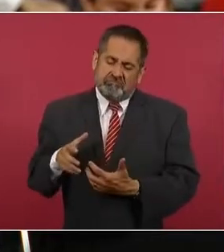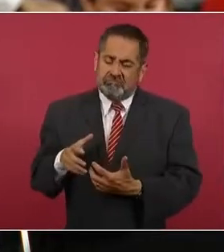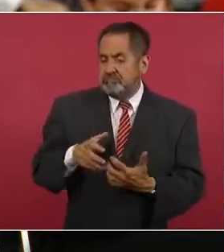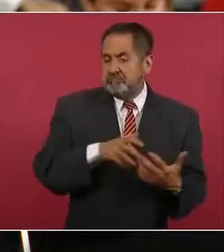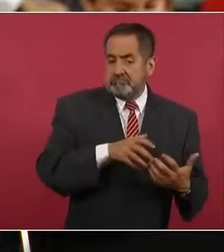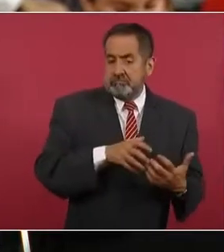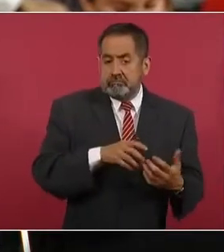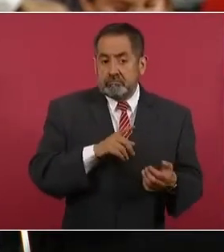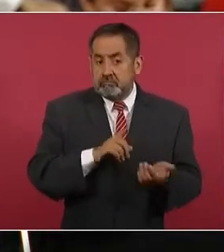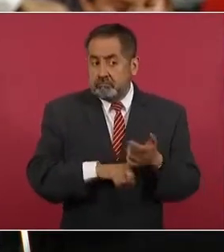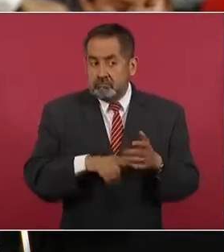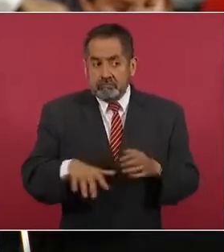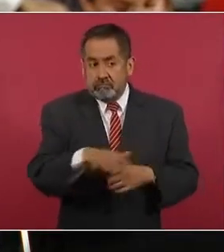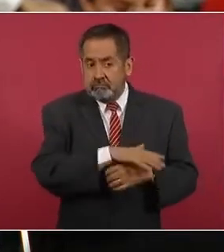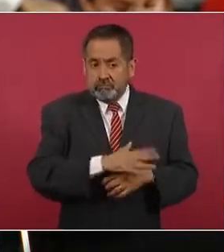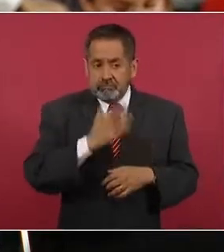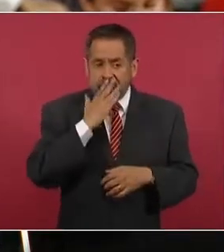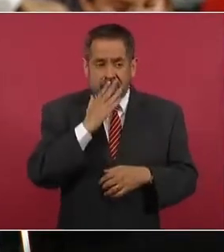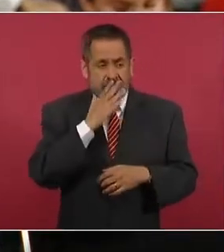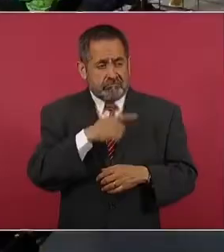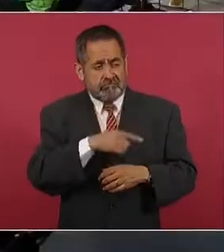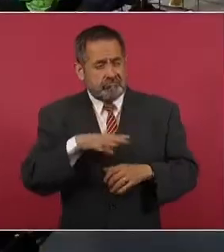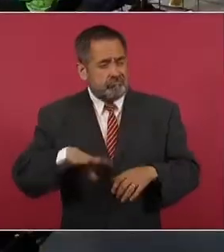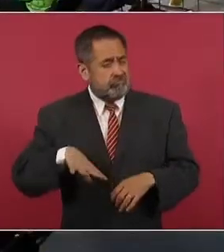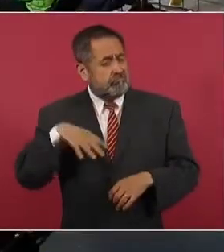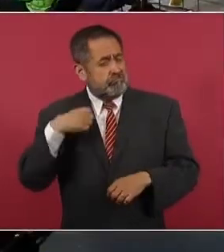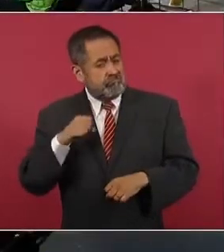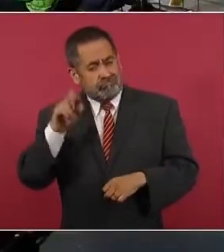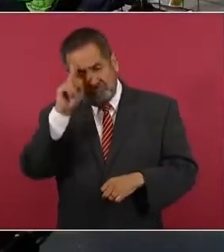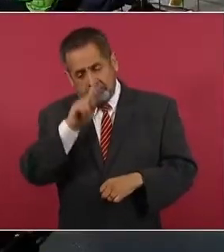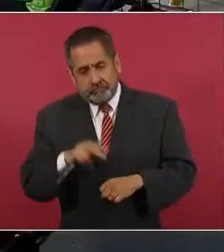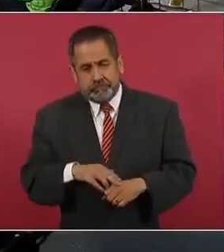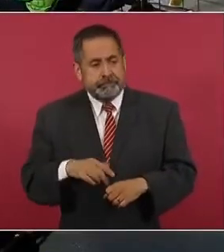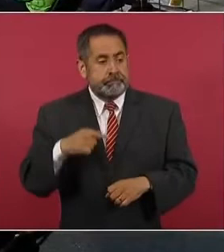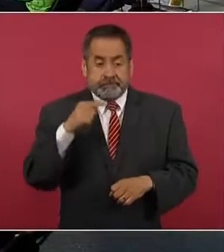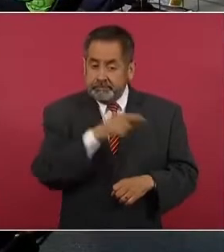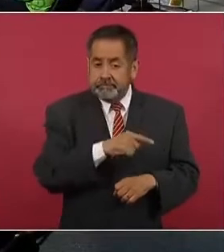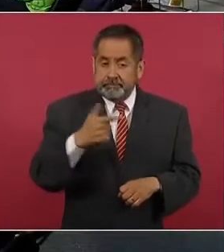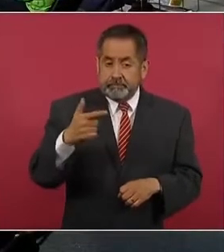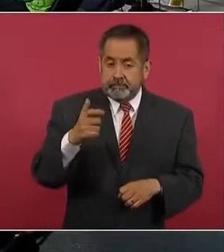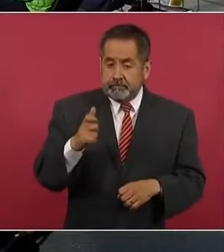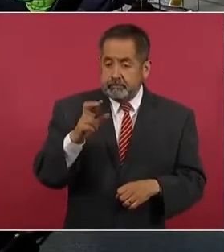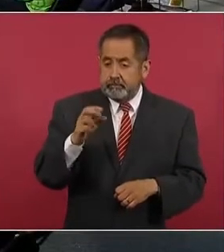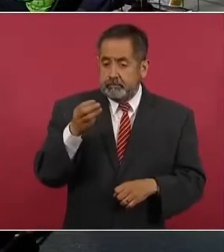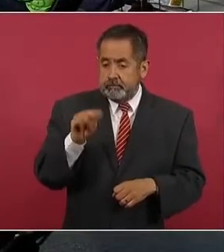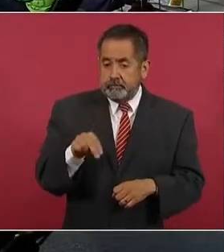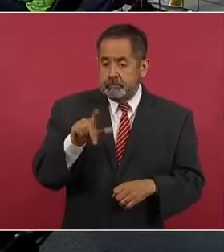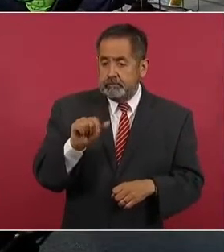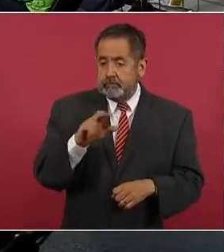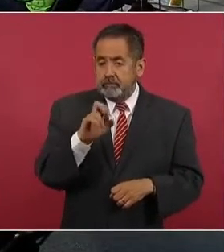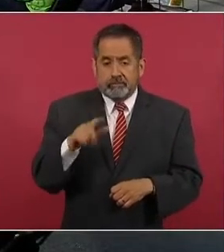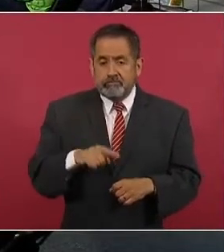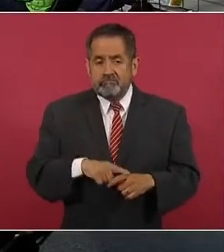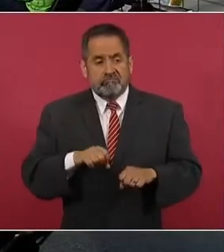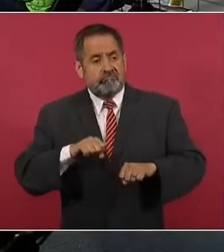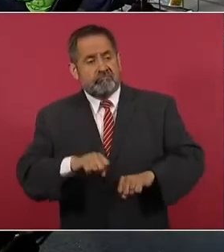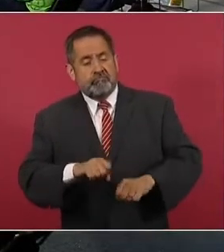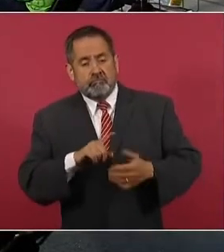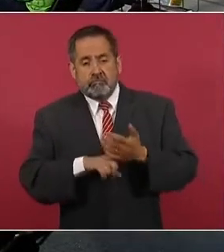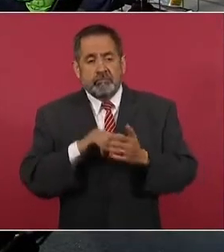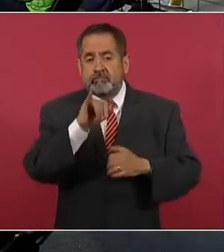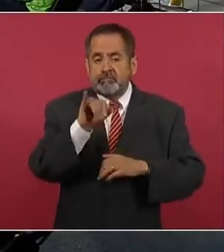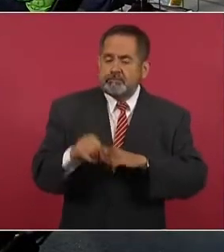en Sonora a sus privilegios y abusos. Germán Larrea, el oligarca que nunca da la